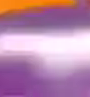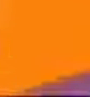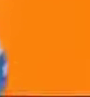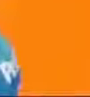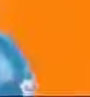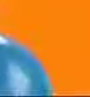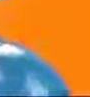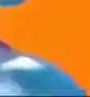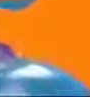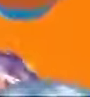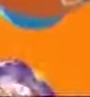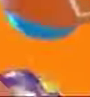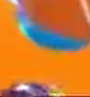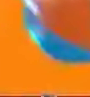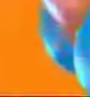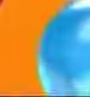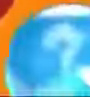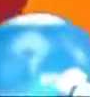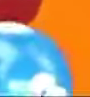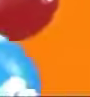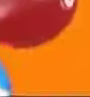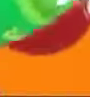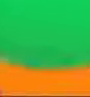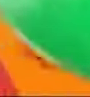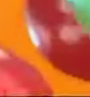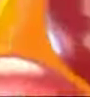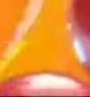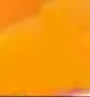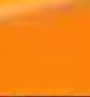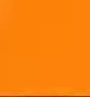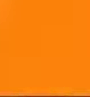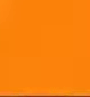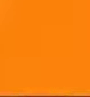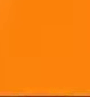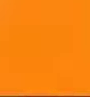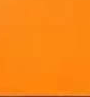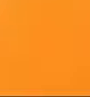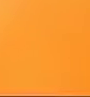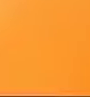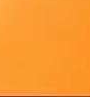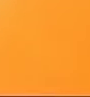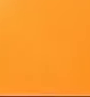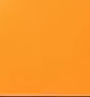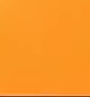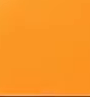Esto fue el sorteo Loto.